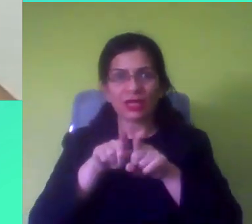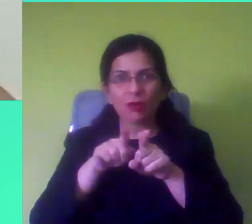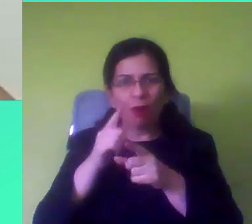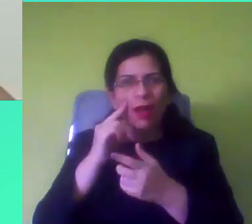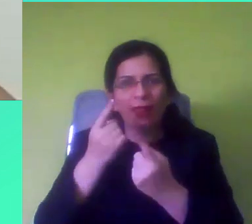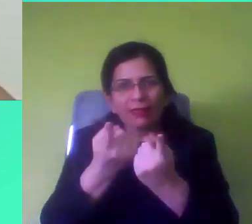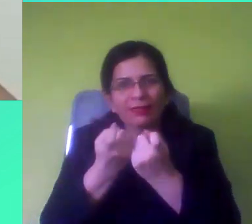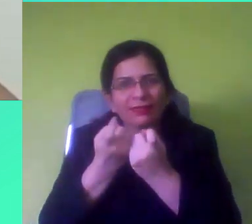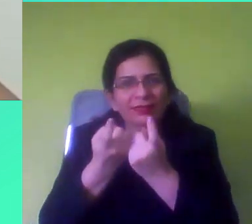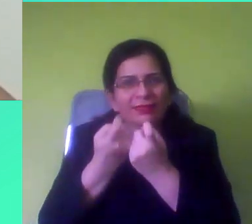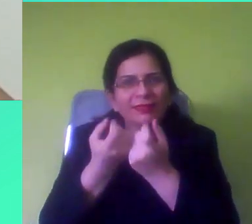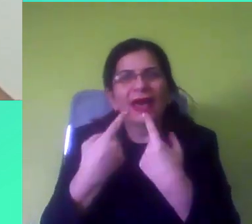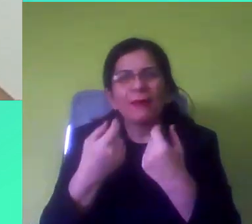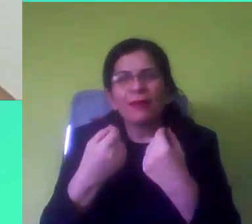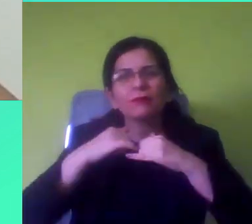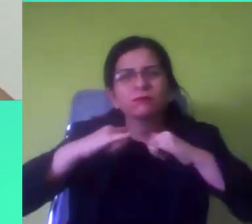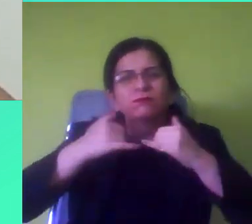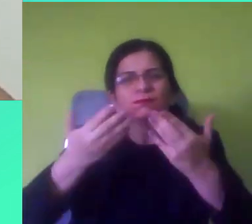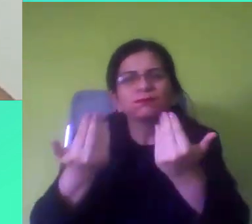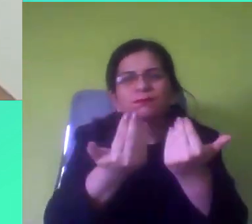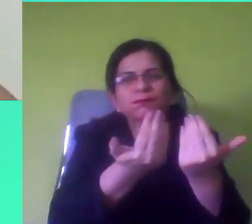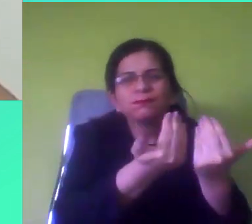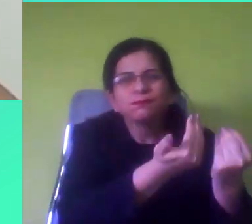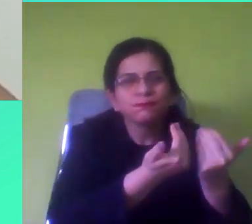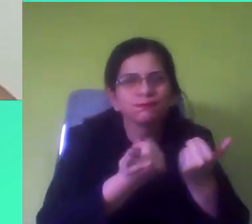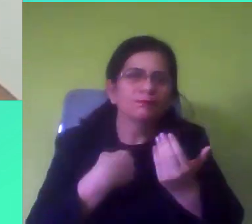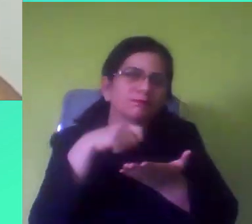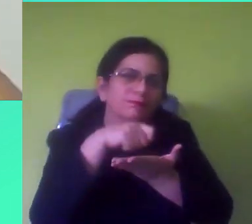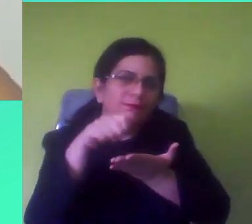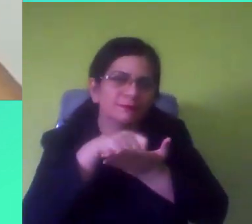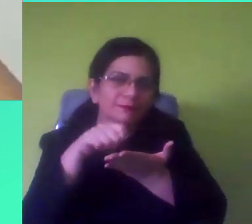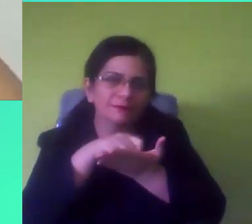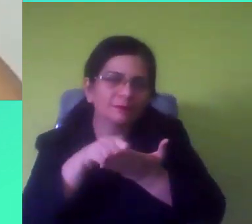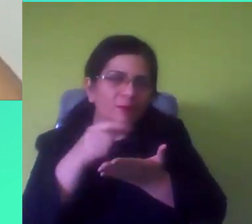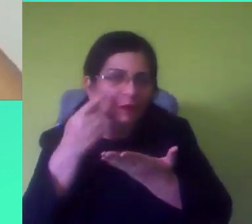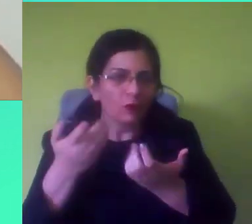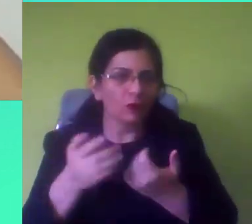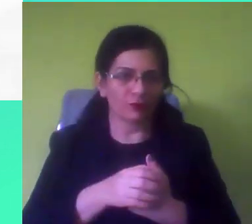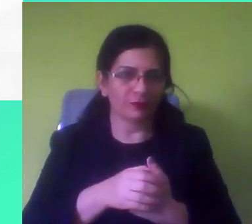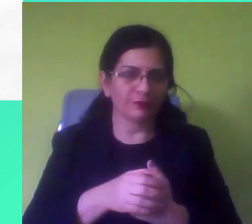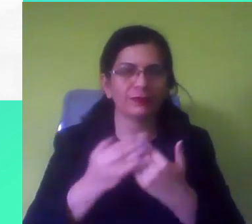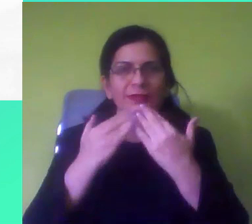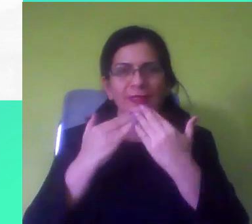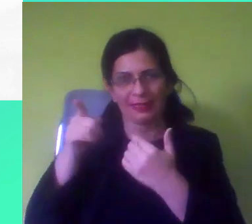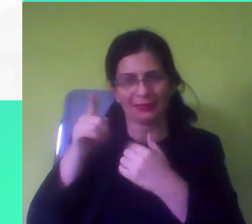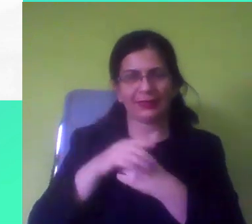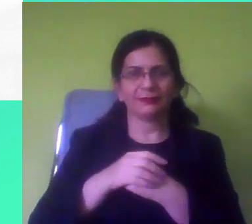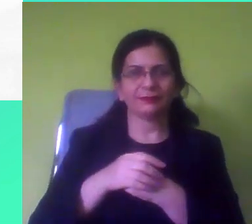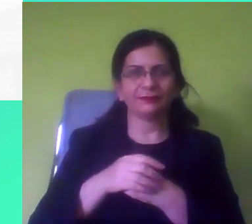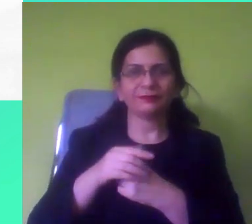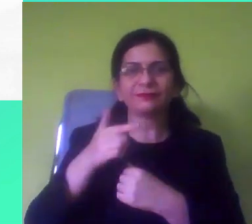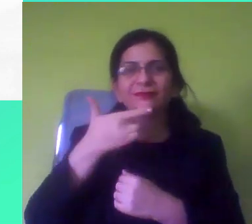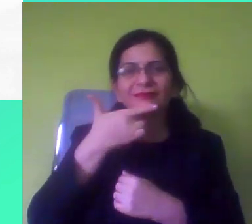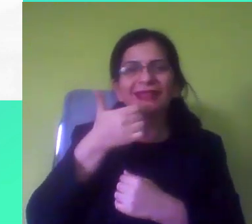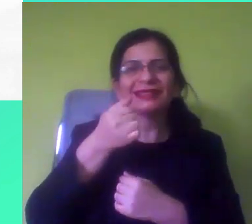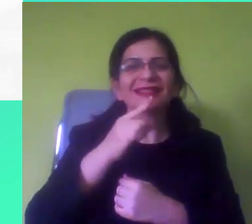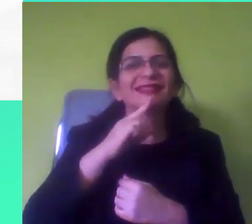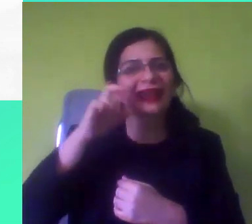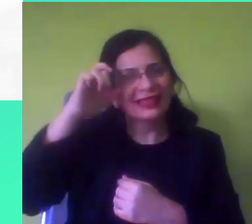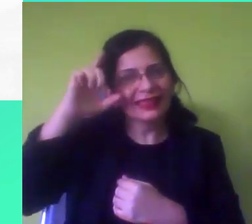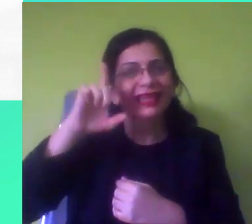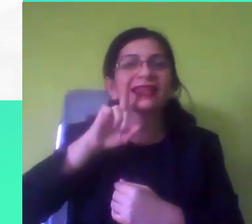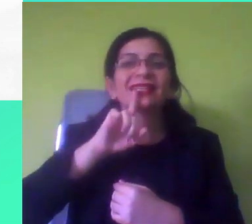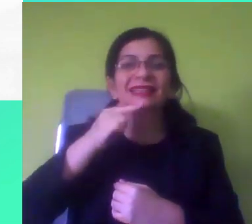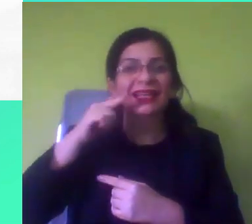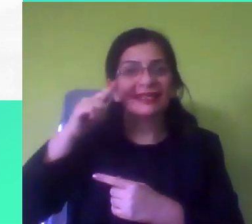extraer información que nos facilite la labor a la hora de hacer el inventario y de detectar los glaciares. Entonces, si nosotros tenemos acá en